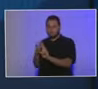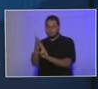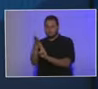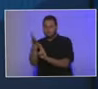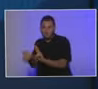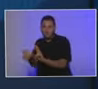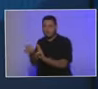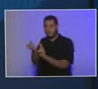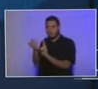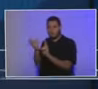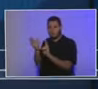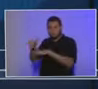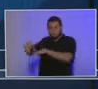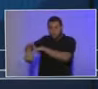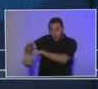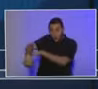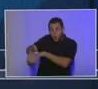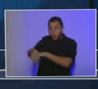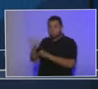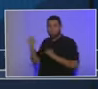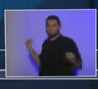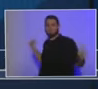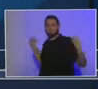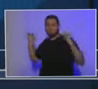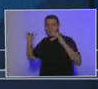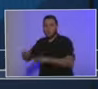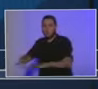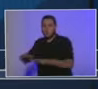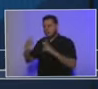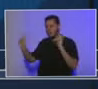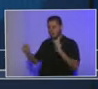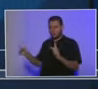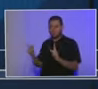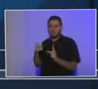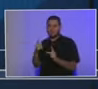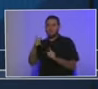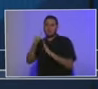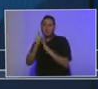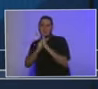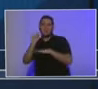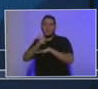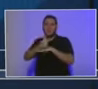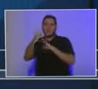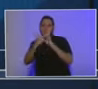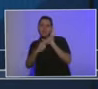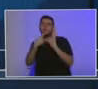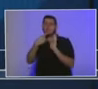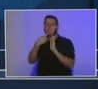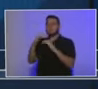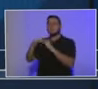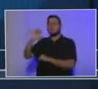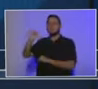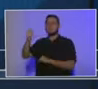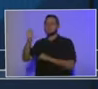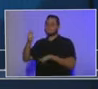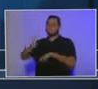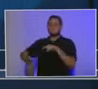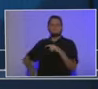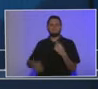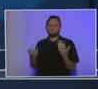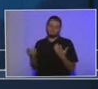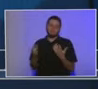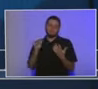Raimundo todo el mundo cuando la ley dice que no podían pasar de 10. O sea, se han dado, claro, tú no puedes usar como defensa que el otro